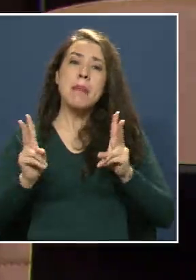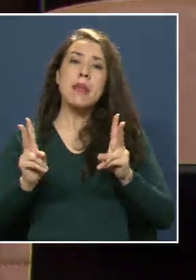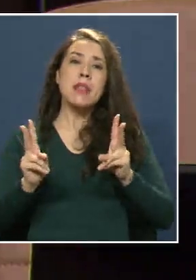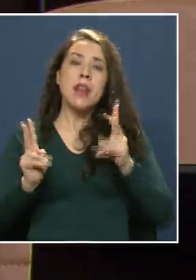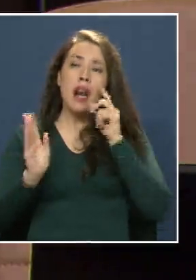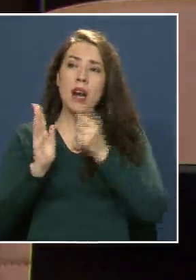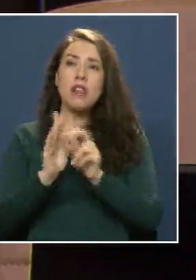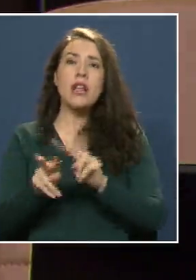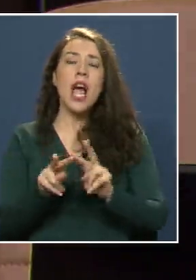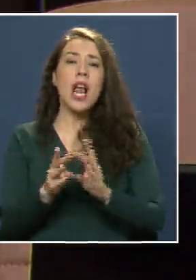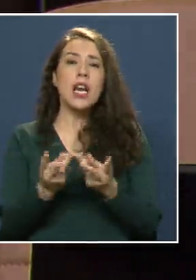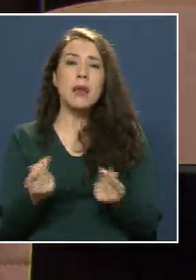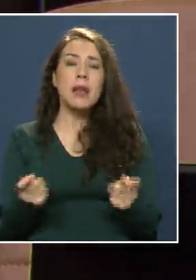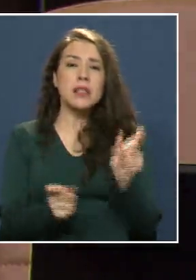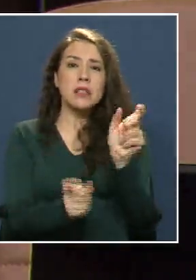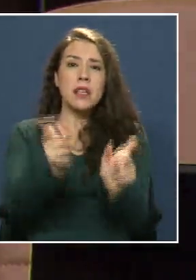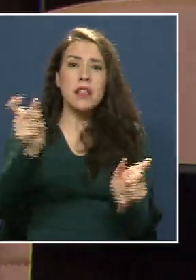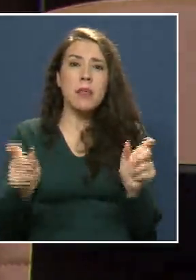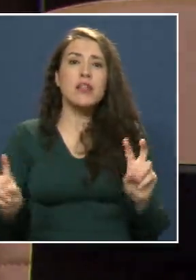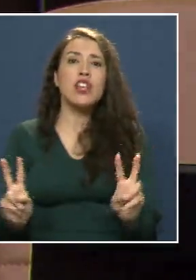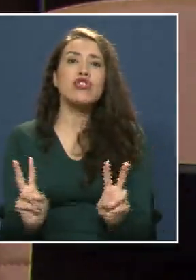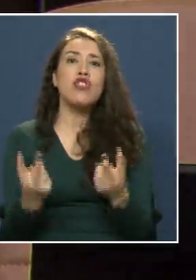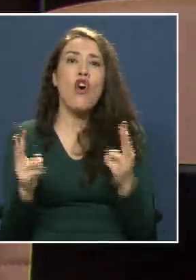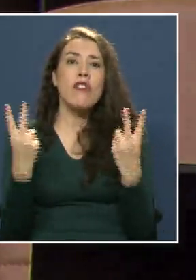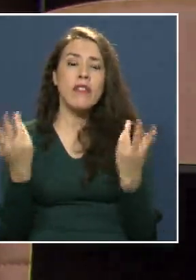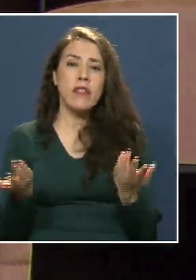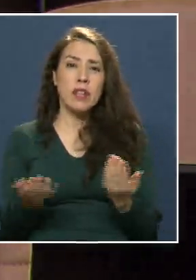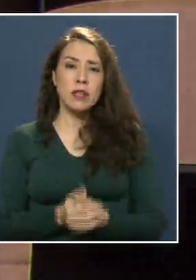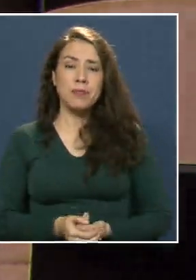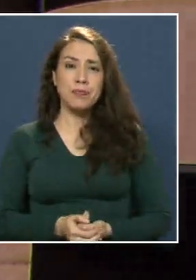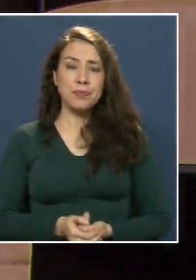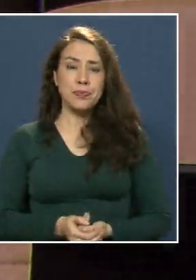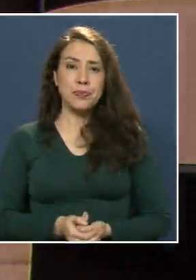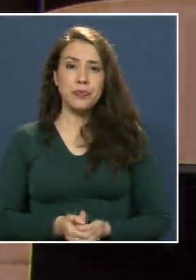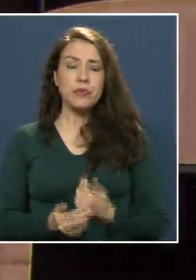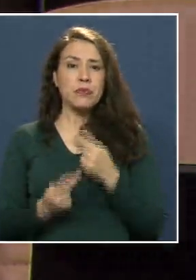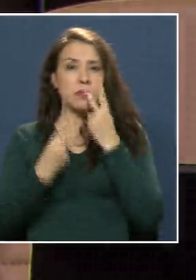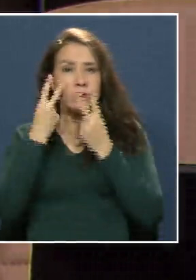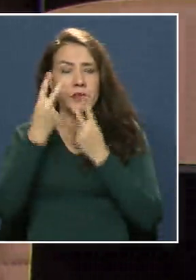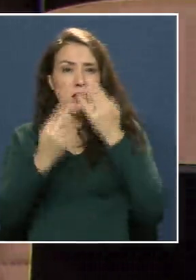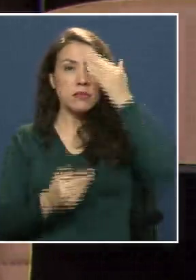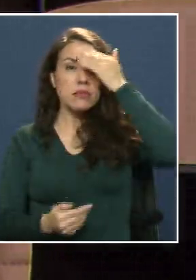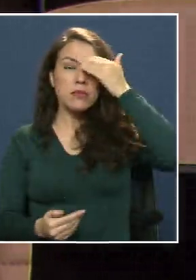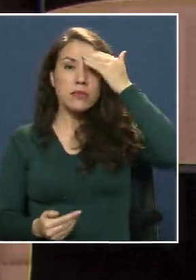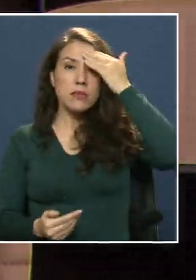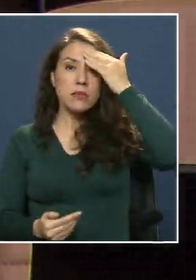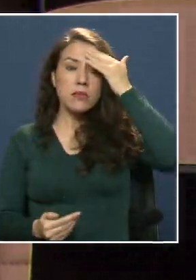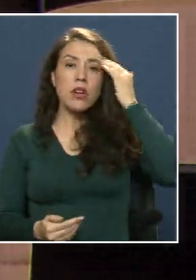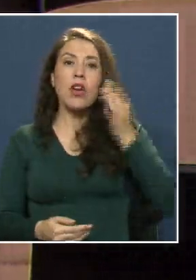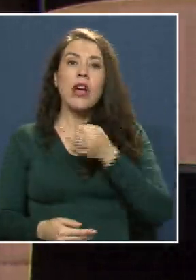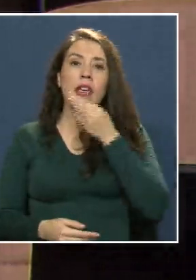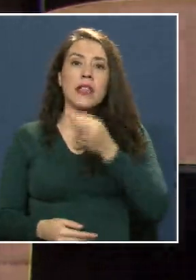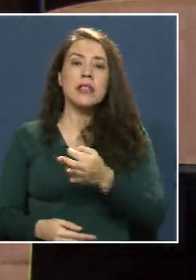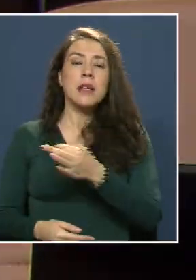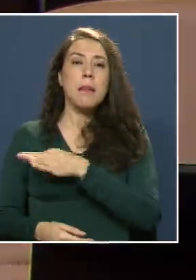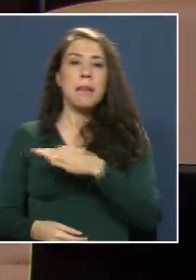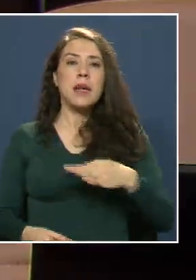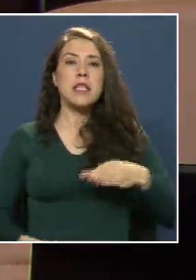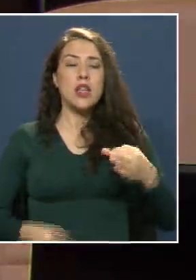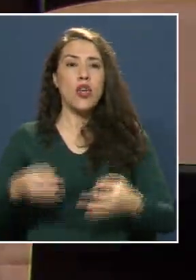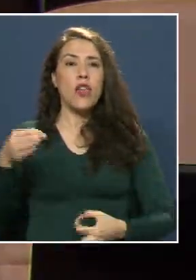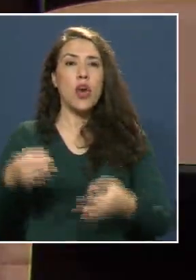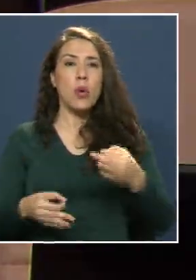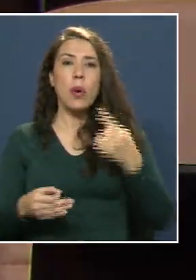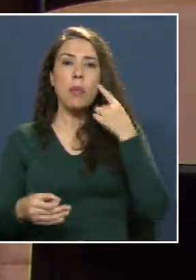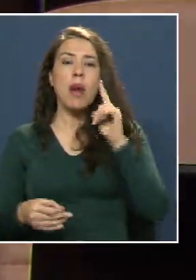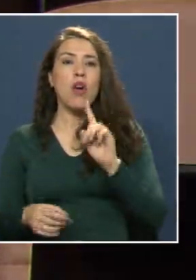reconocimiento y reparación de las y los sobrevivientes. Por todo esto veo con mucha preocupación lo que nos advierte el Ministerio de Justicia